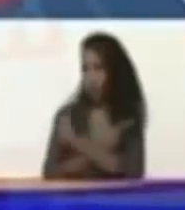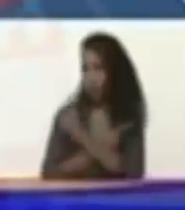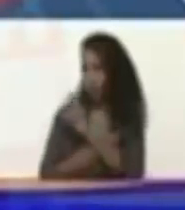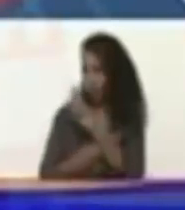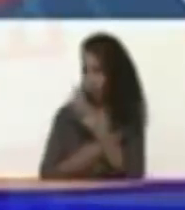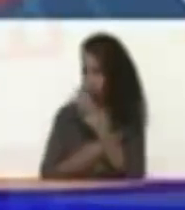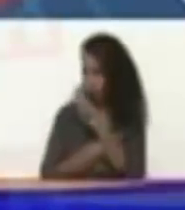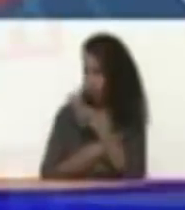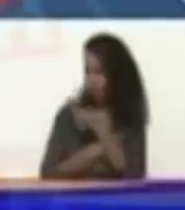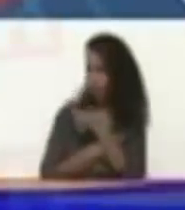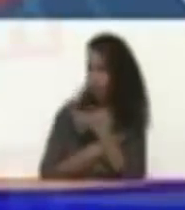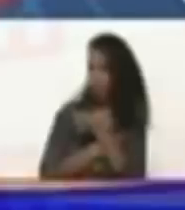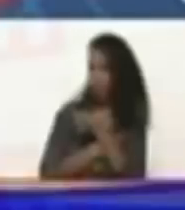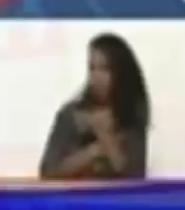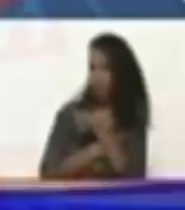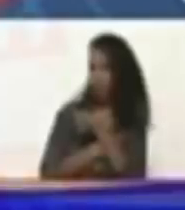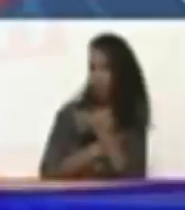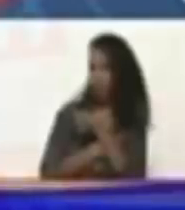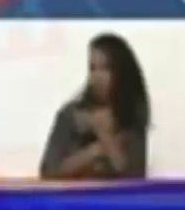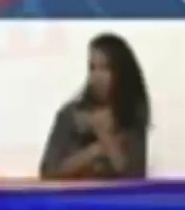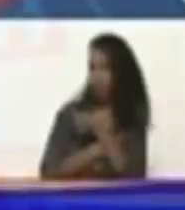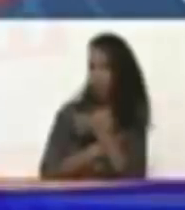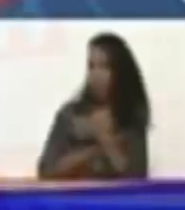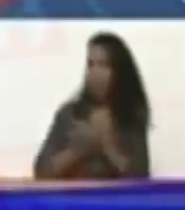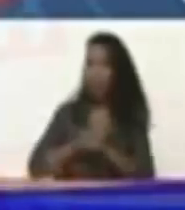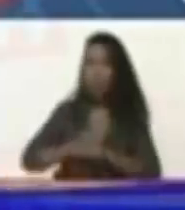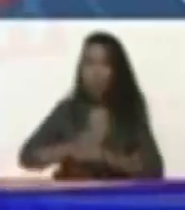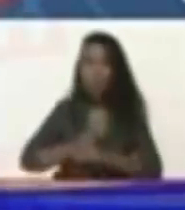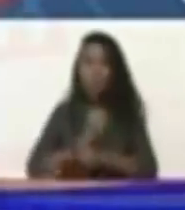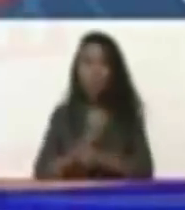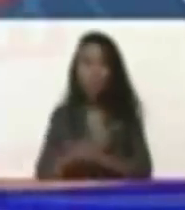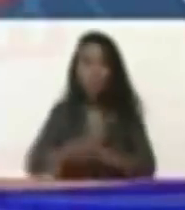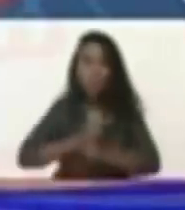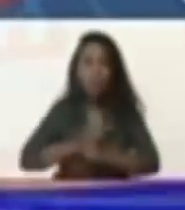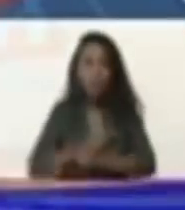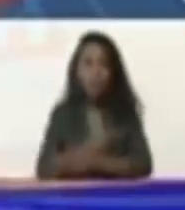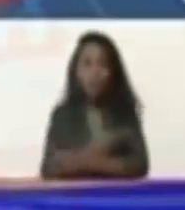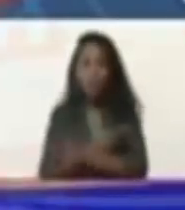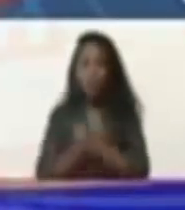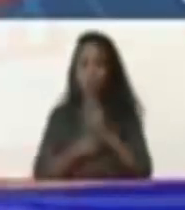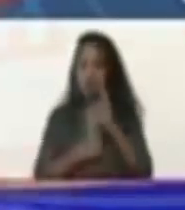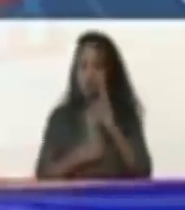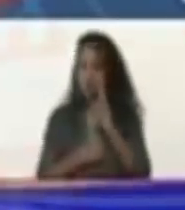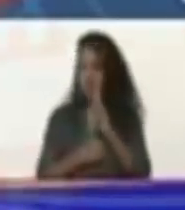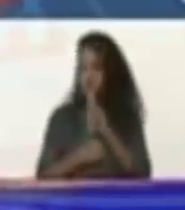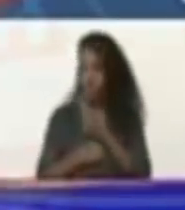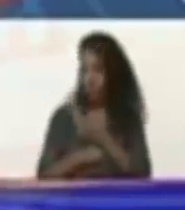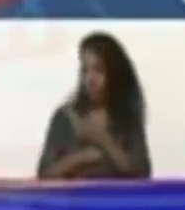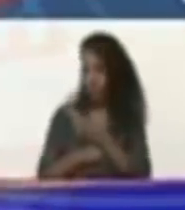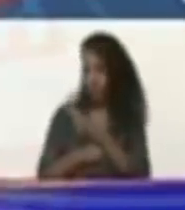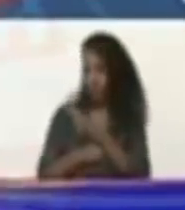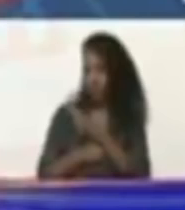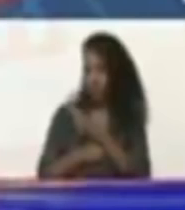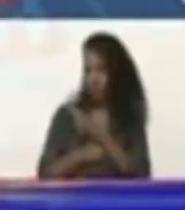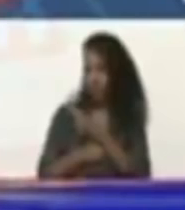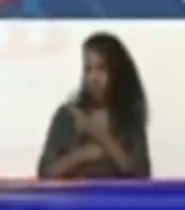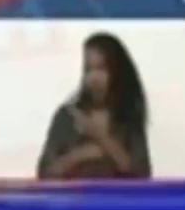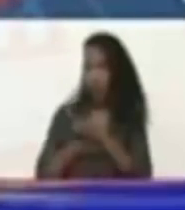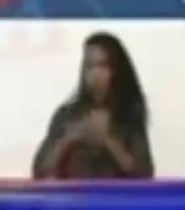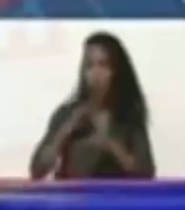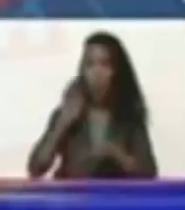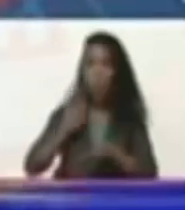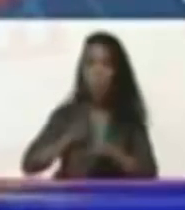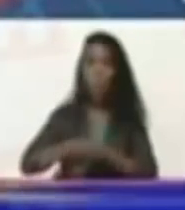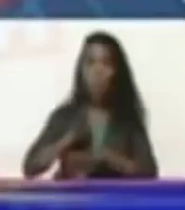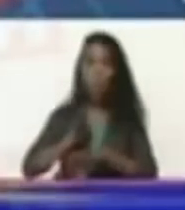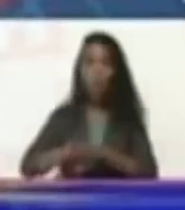en un acto con las Fuerzas Armadas. De esta forma, Maduro se ha referido a las declaraciones que dio en la misma jornada el enviado